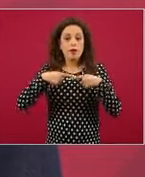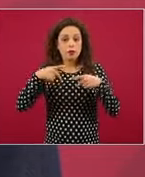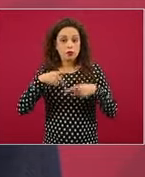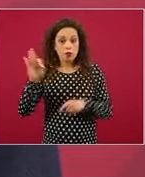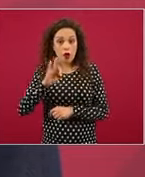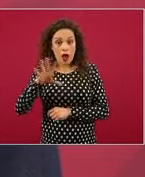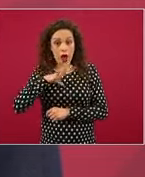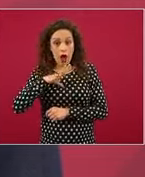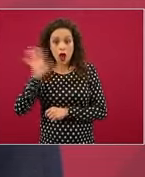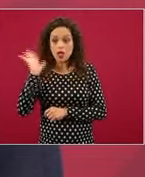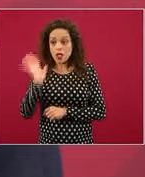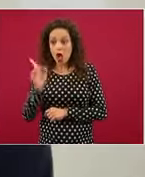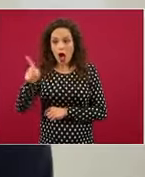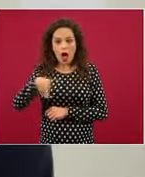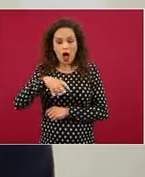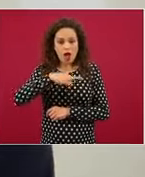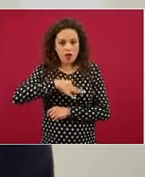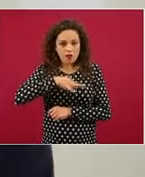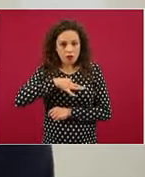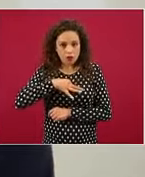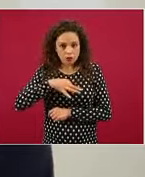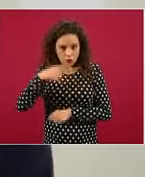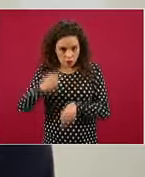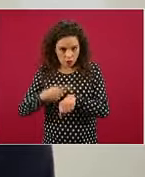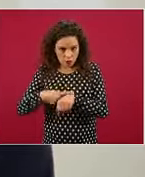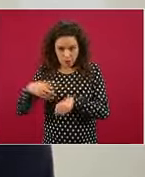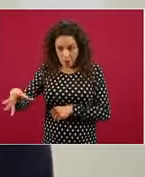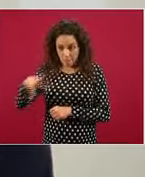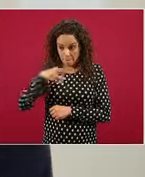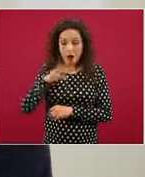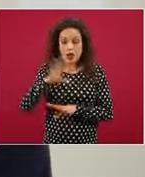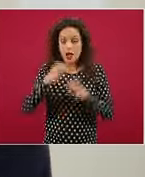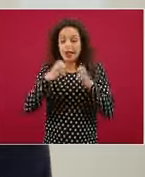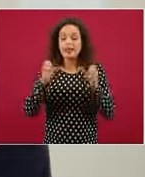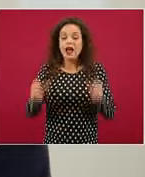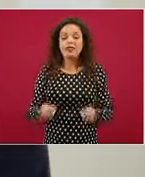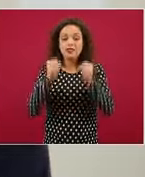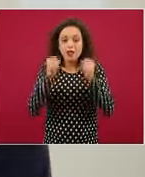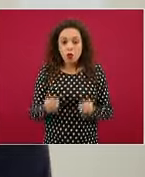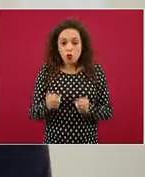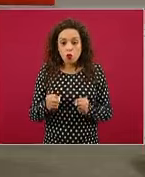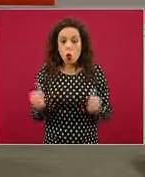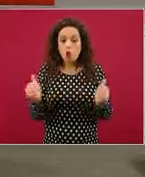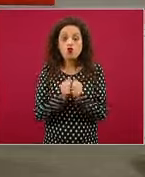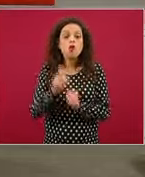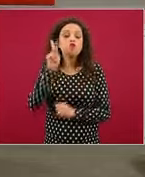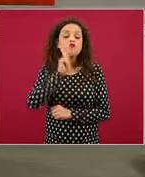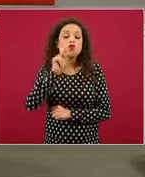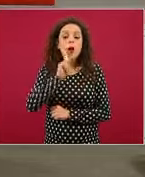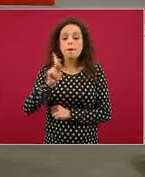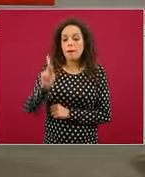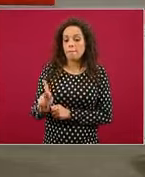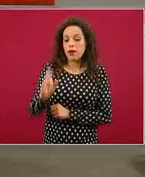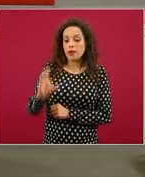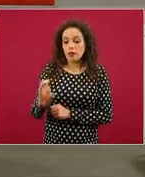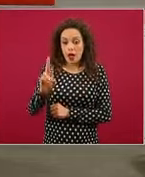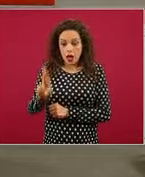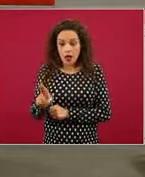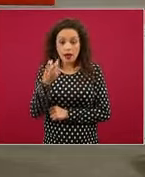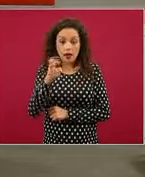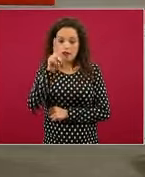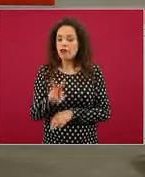primera infección que, importante, tiene que haber sido confirmada por PCR. ¿Sí? Esto es